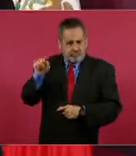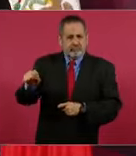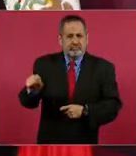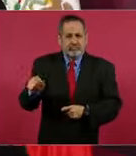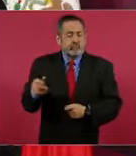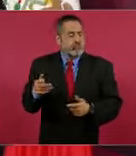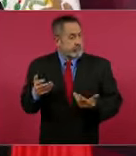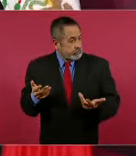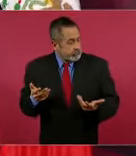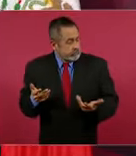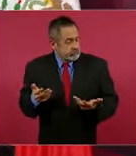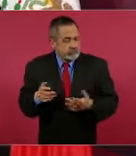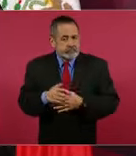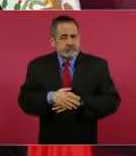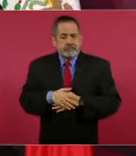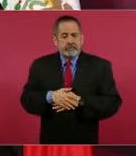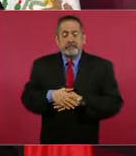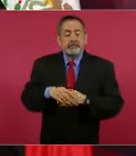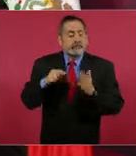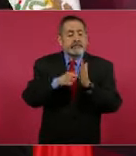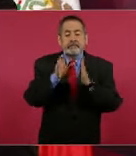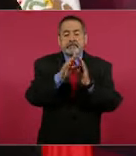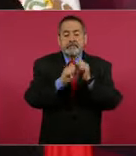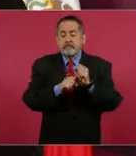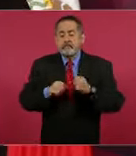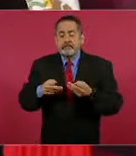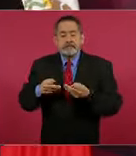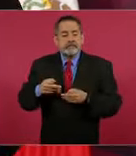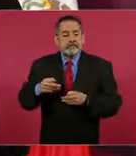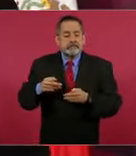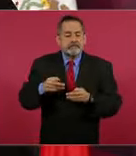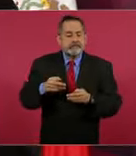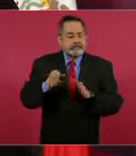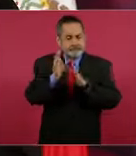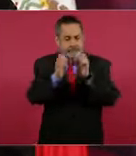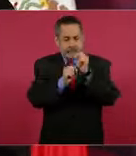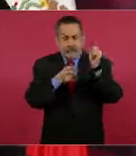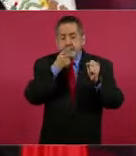sea la nación la dueña del petróleo